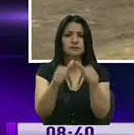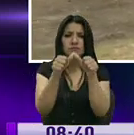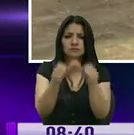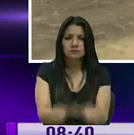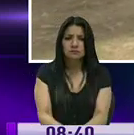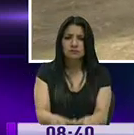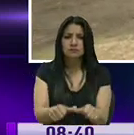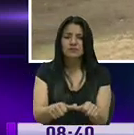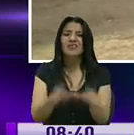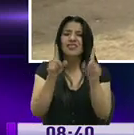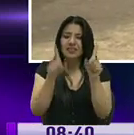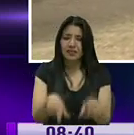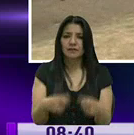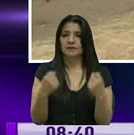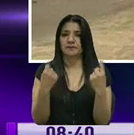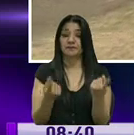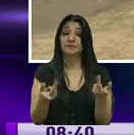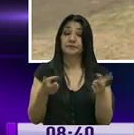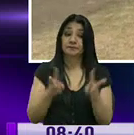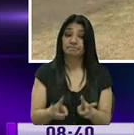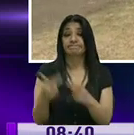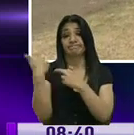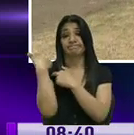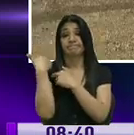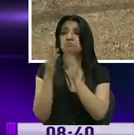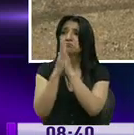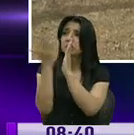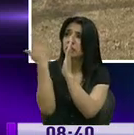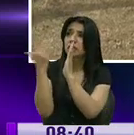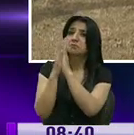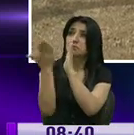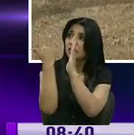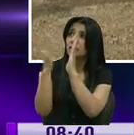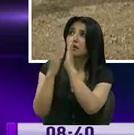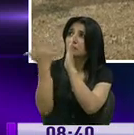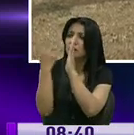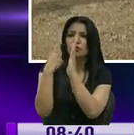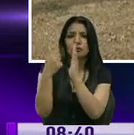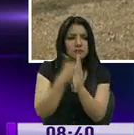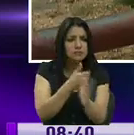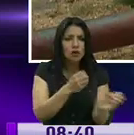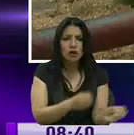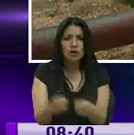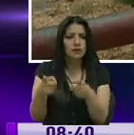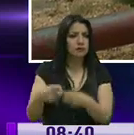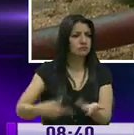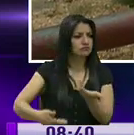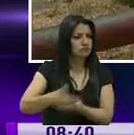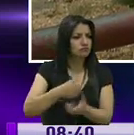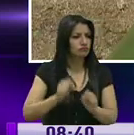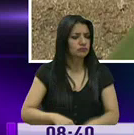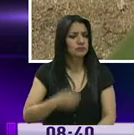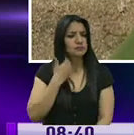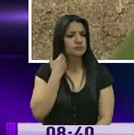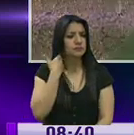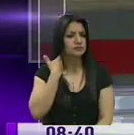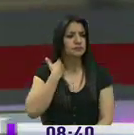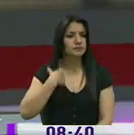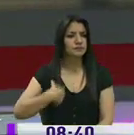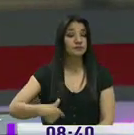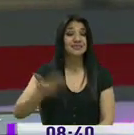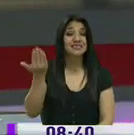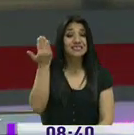sociedad debe entender que también no solamente hay que pedir hay que organizarnos y lamentablemente en los últimos años